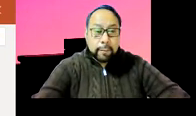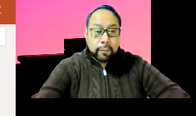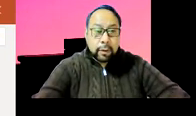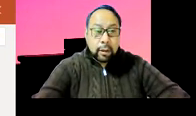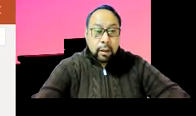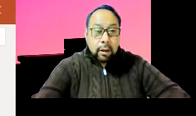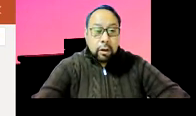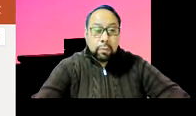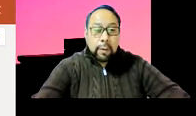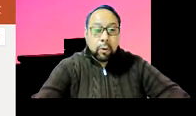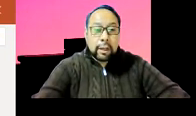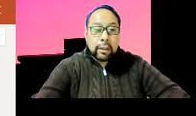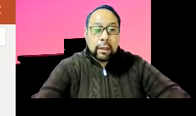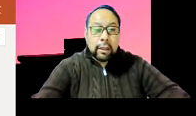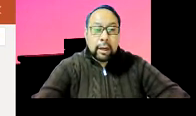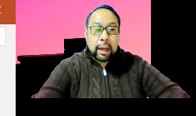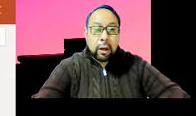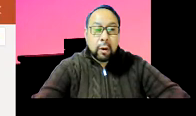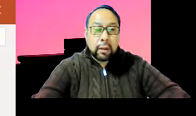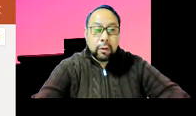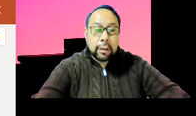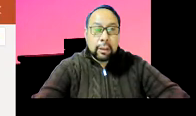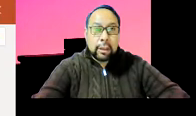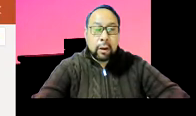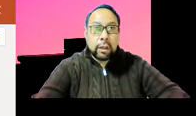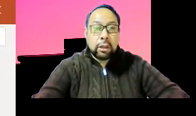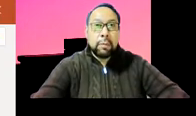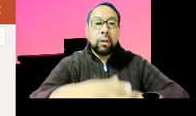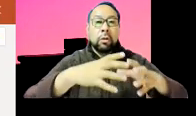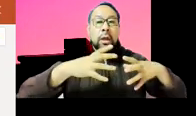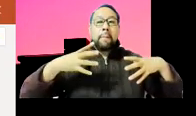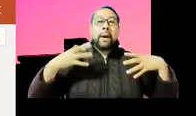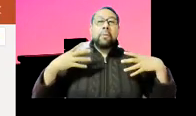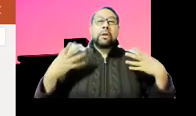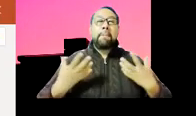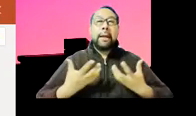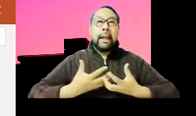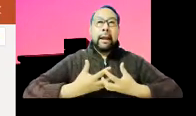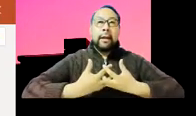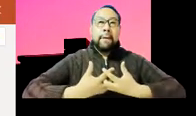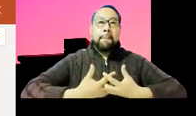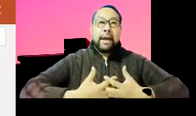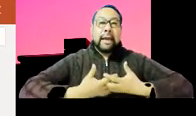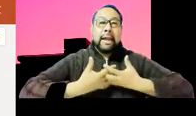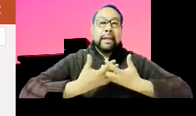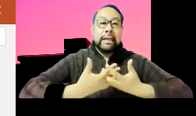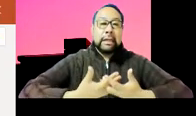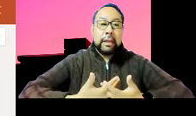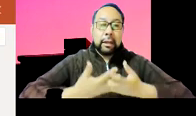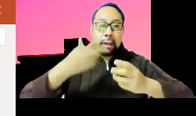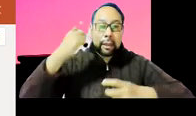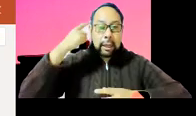persuadir nos vamos a dirigir al corazón, es decir, a los sentimientos. Vamos a apelar más a